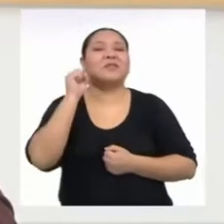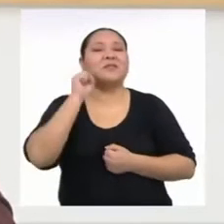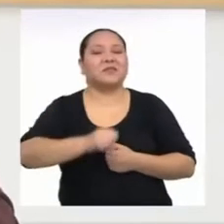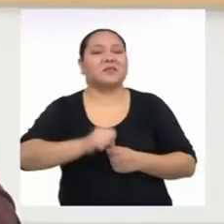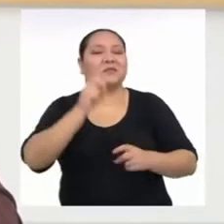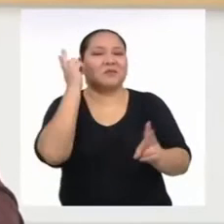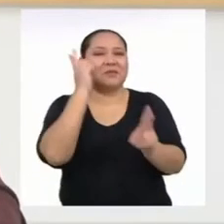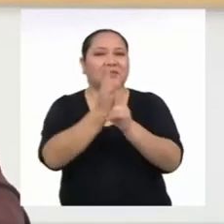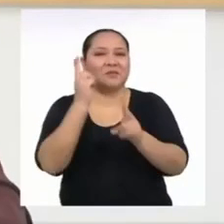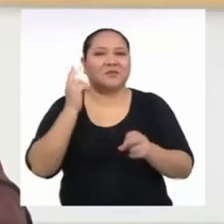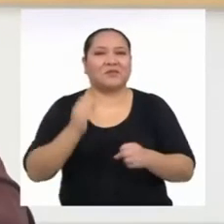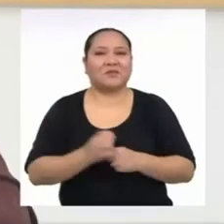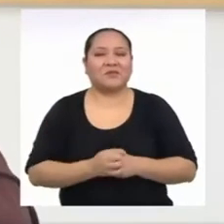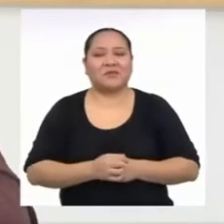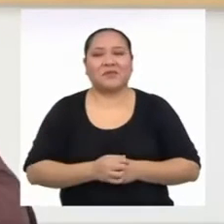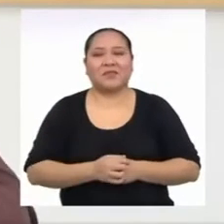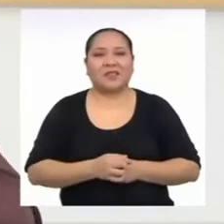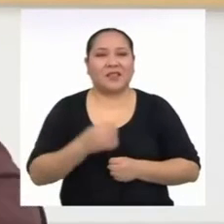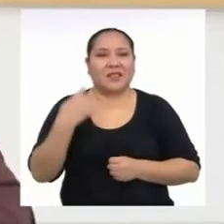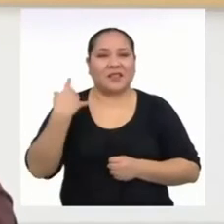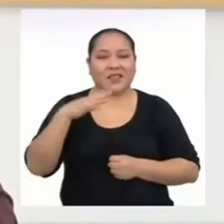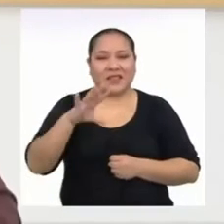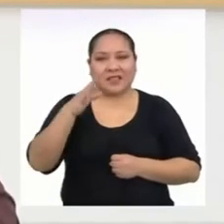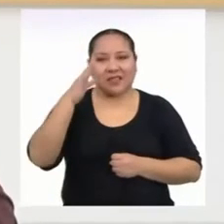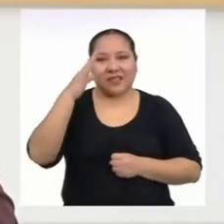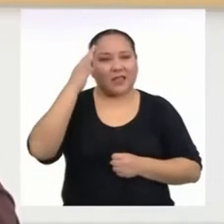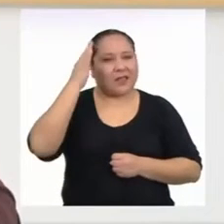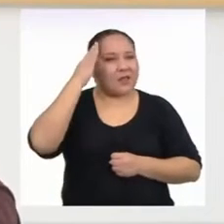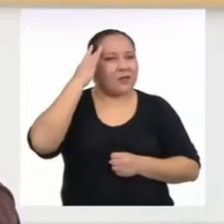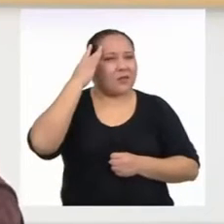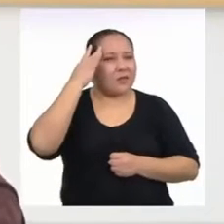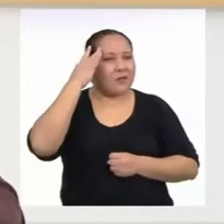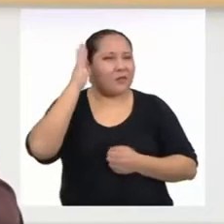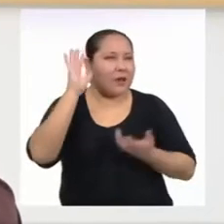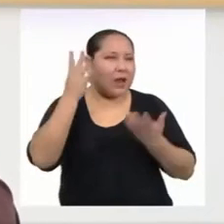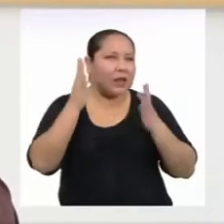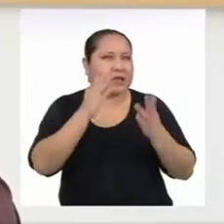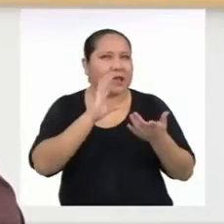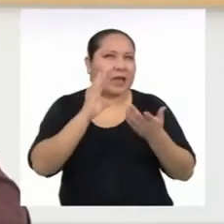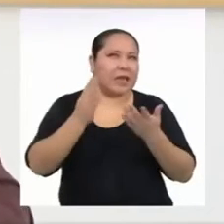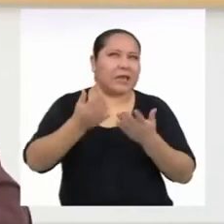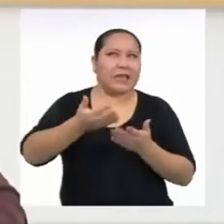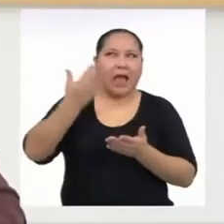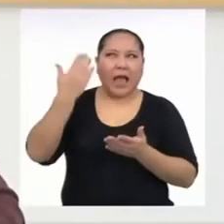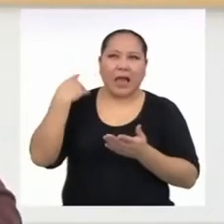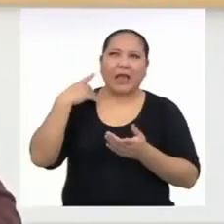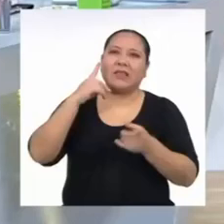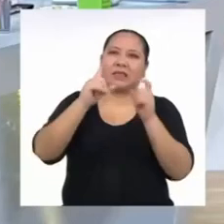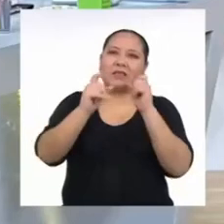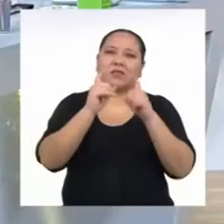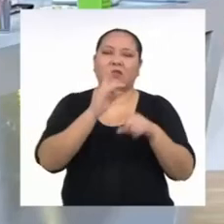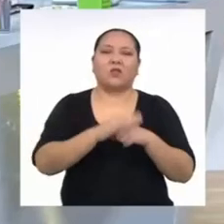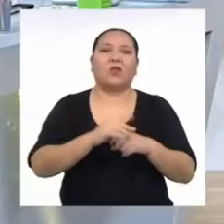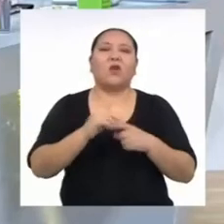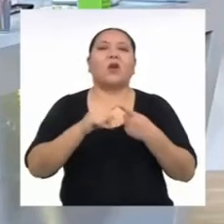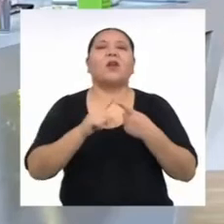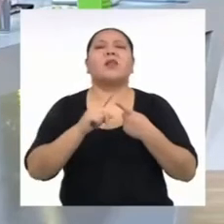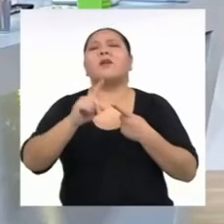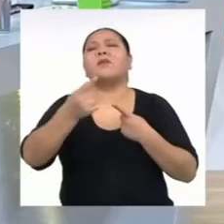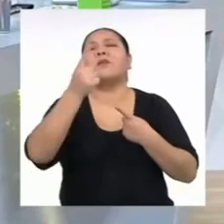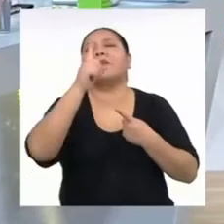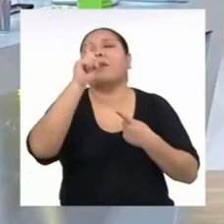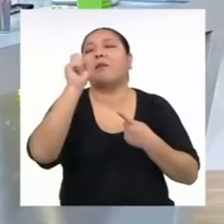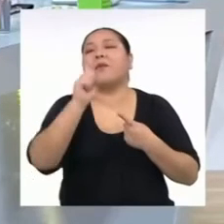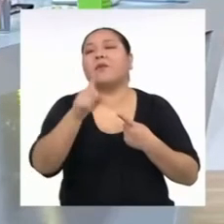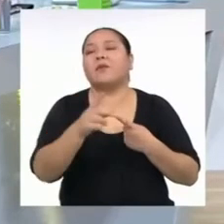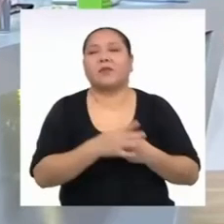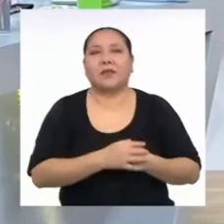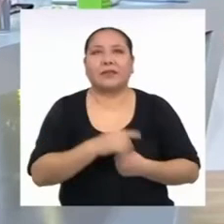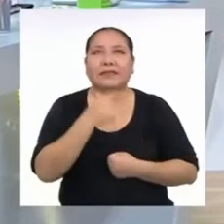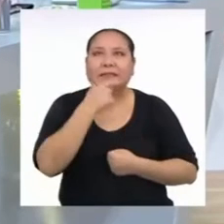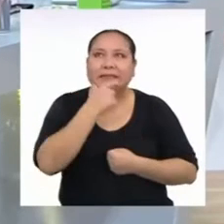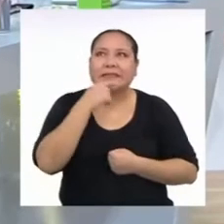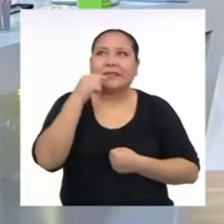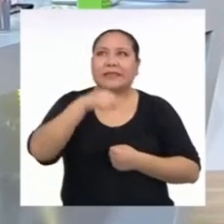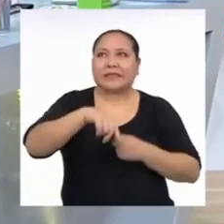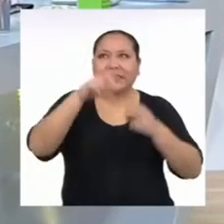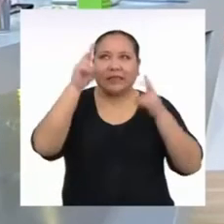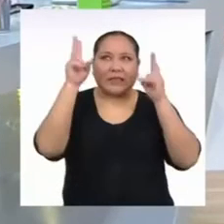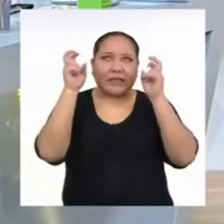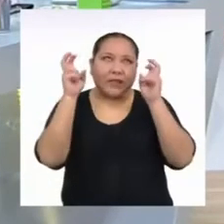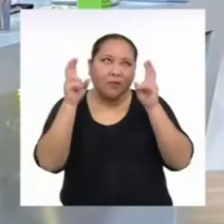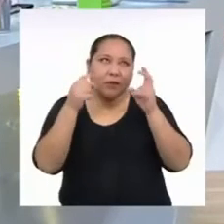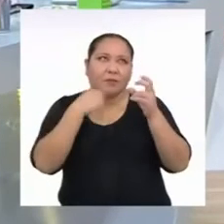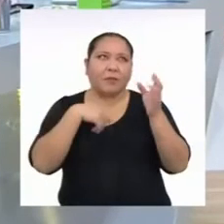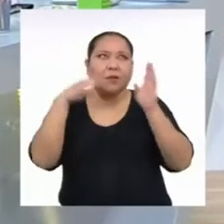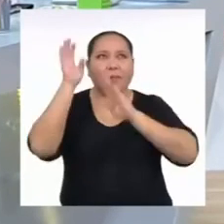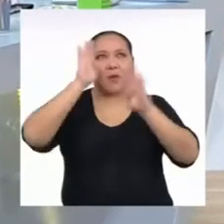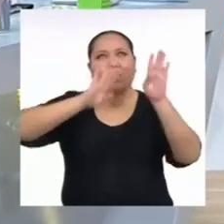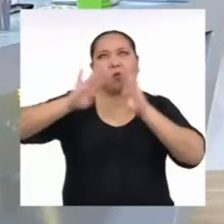Excelente. Parece que ya has hecho una encuesta antes. ¿Cuál sería la primera pregunta? Ya que el tema que me preocupa es